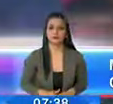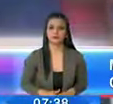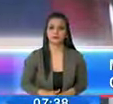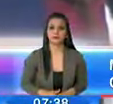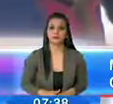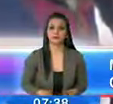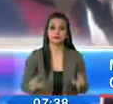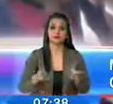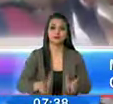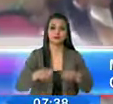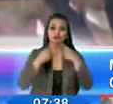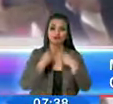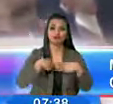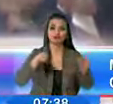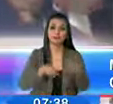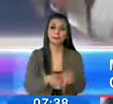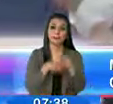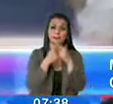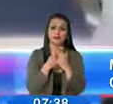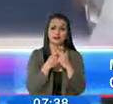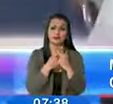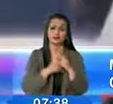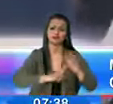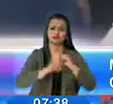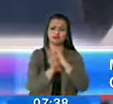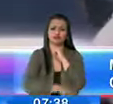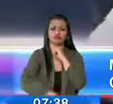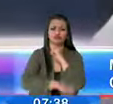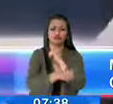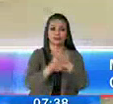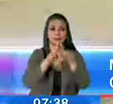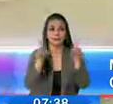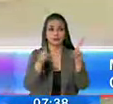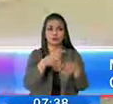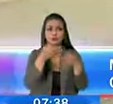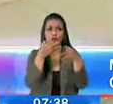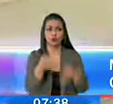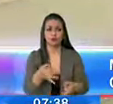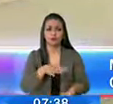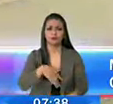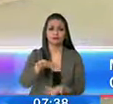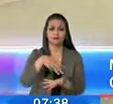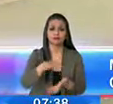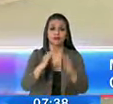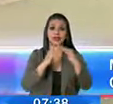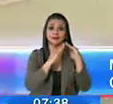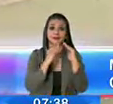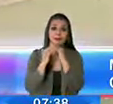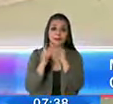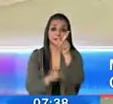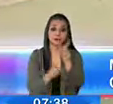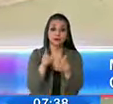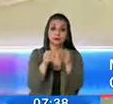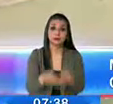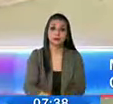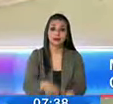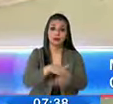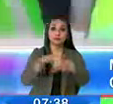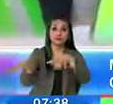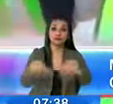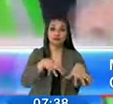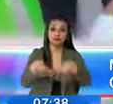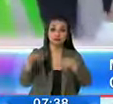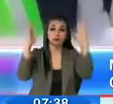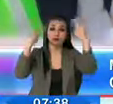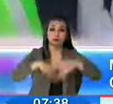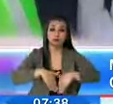Además, anunció que se iniciará acciones legales a las empresas que no cumplieron con la entrega de casas para los damnificados por el terremoto. Pero las